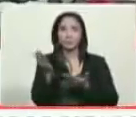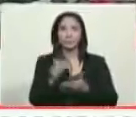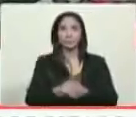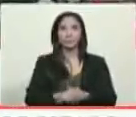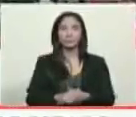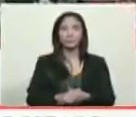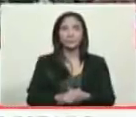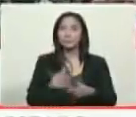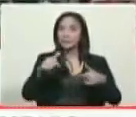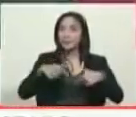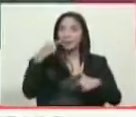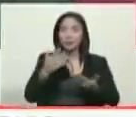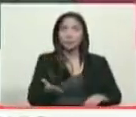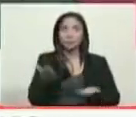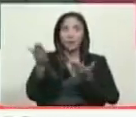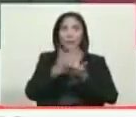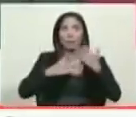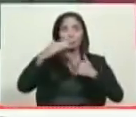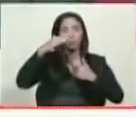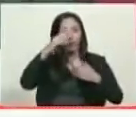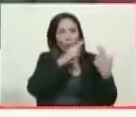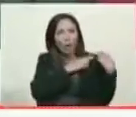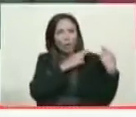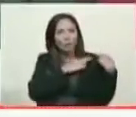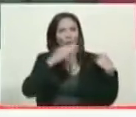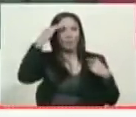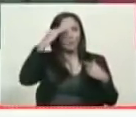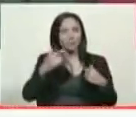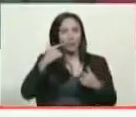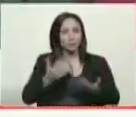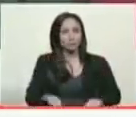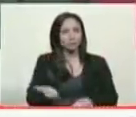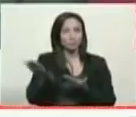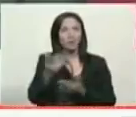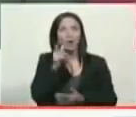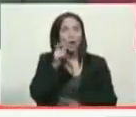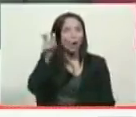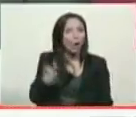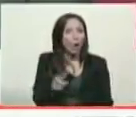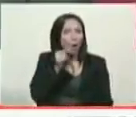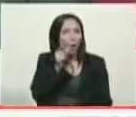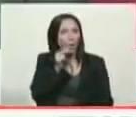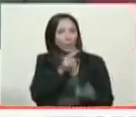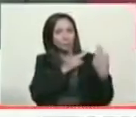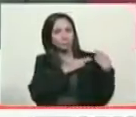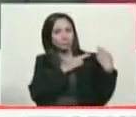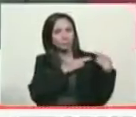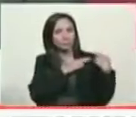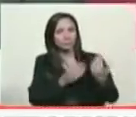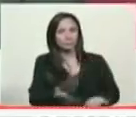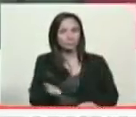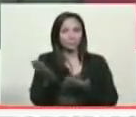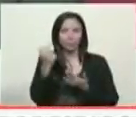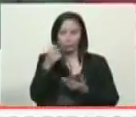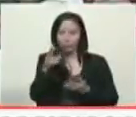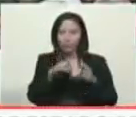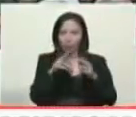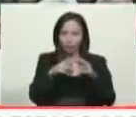la comandancia de la REDI, en el general, mayor general Fabio Sabarce. Ustedes lo